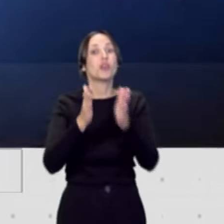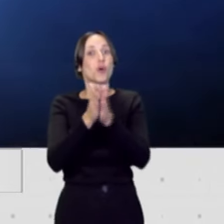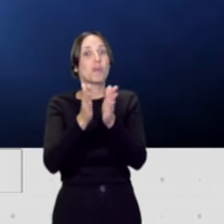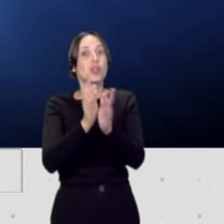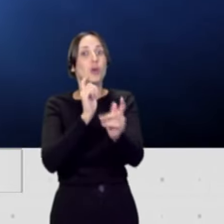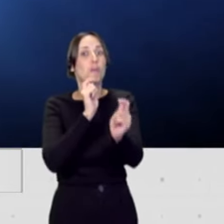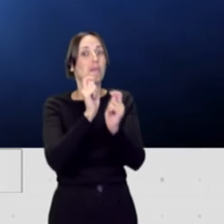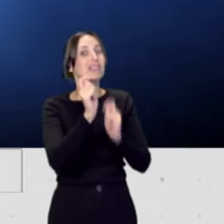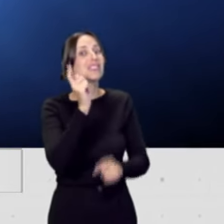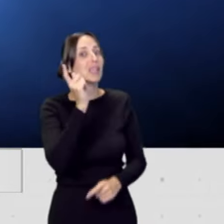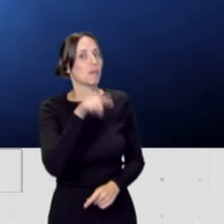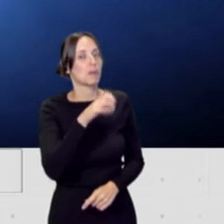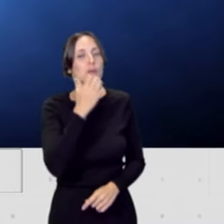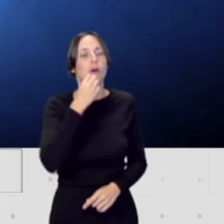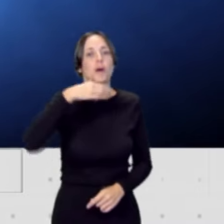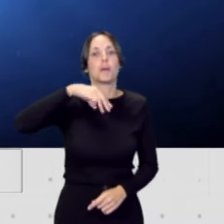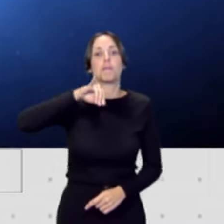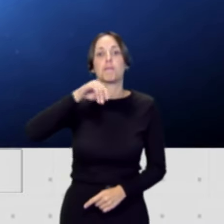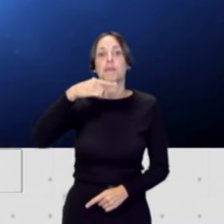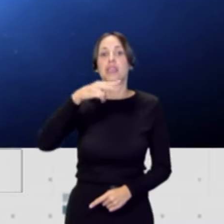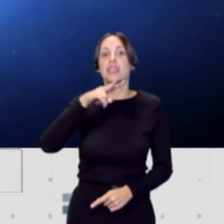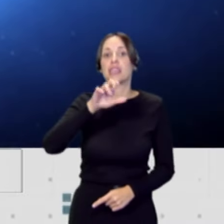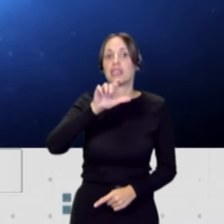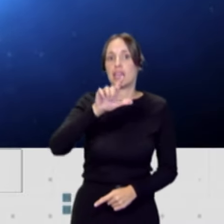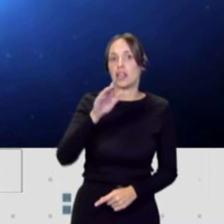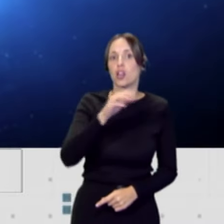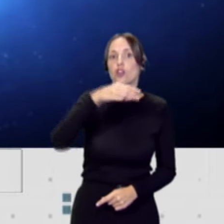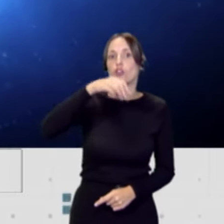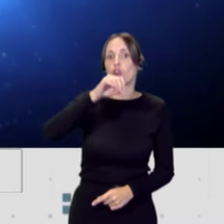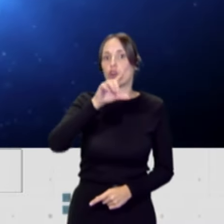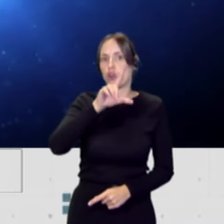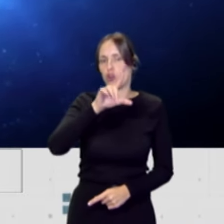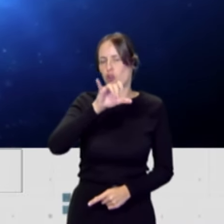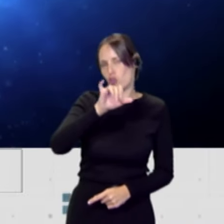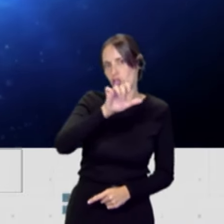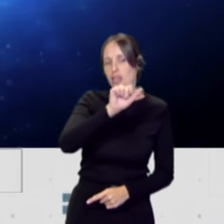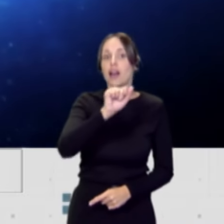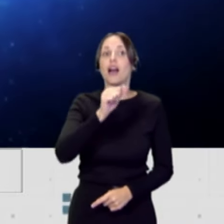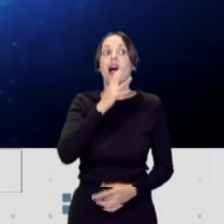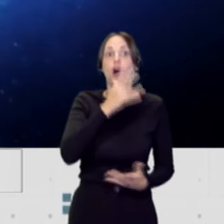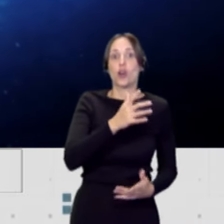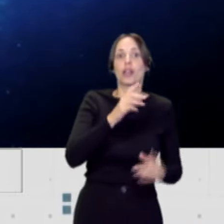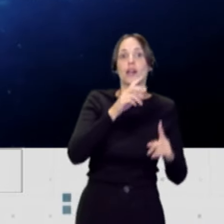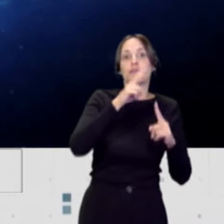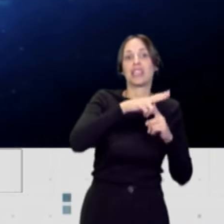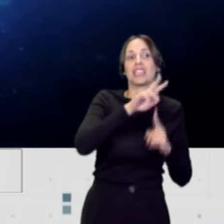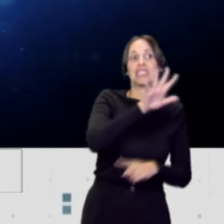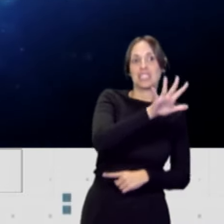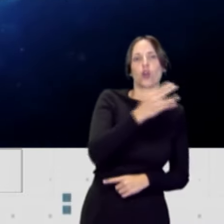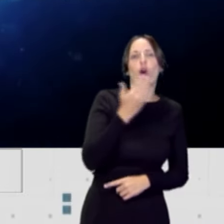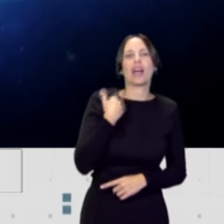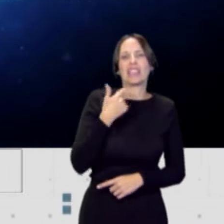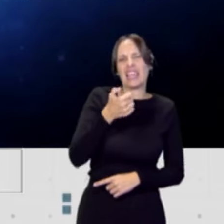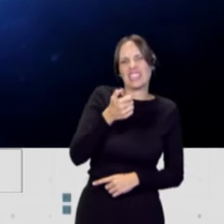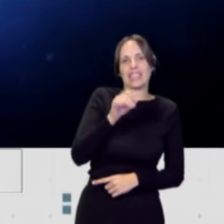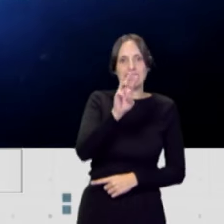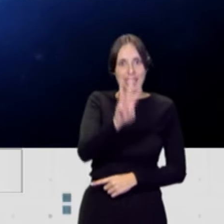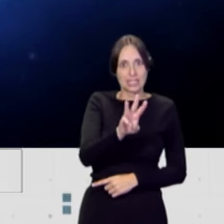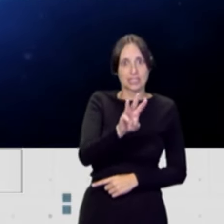como Miguel Noya, que hoy está en Telecinco, ha estado en Antena 3, ha sufrido también un episodio gravísimo que le provocó un